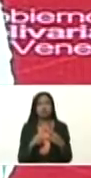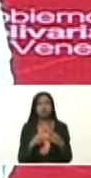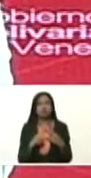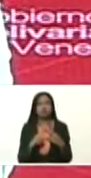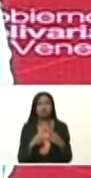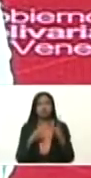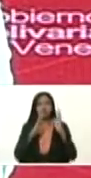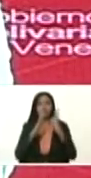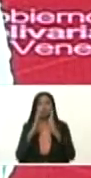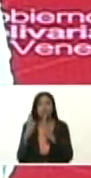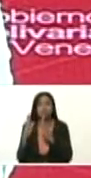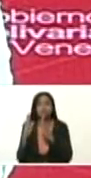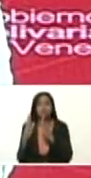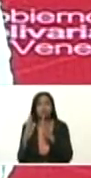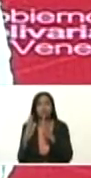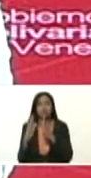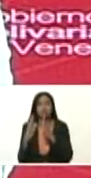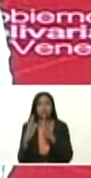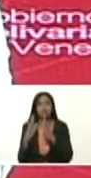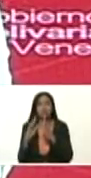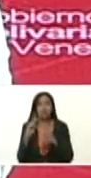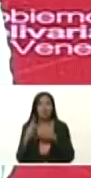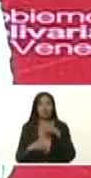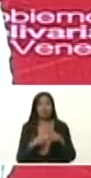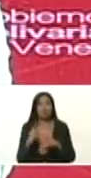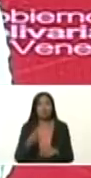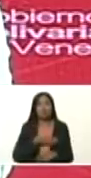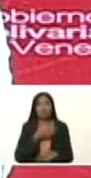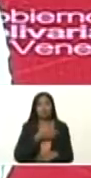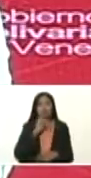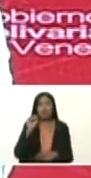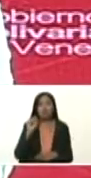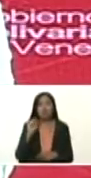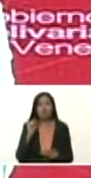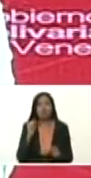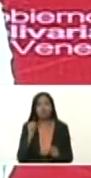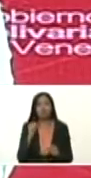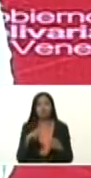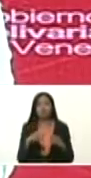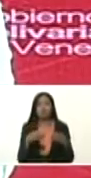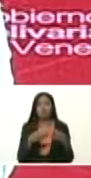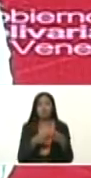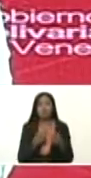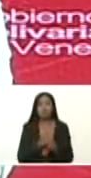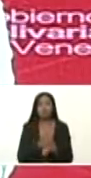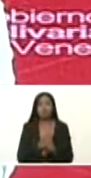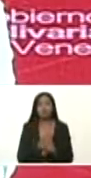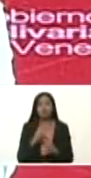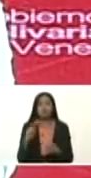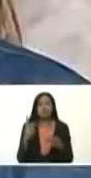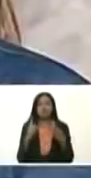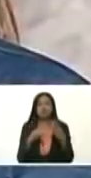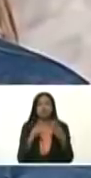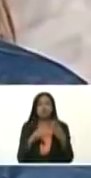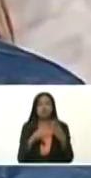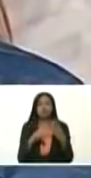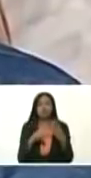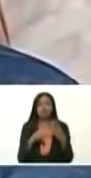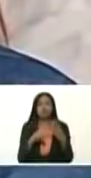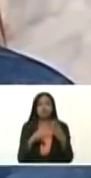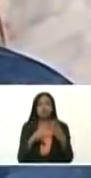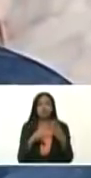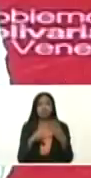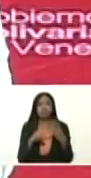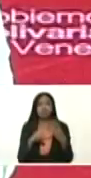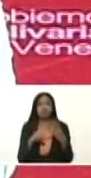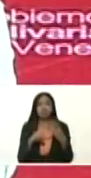la organización para la producción y el socialismo de la clase obrera. En tercer lugar,